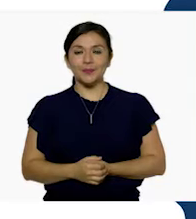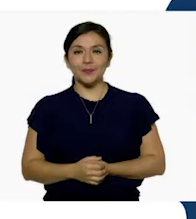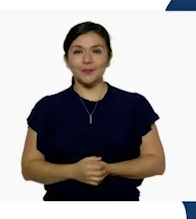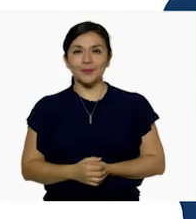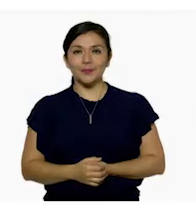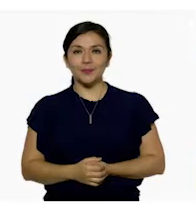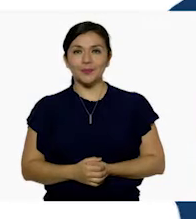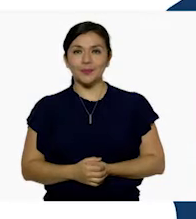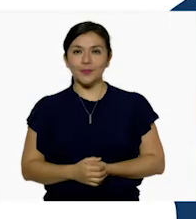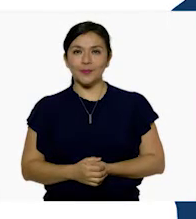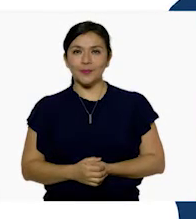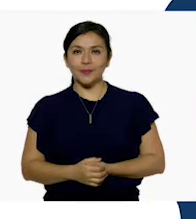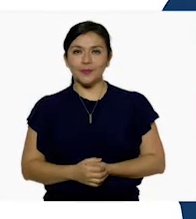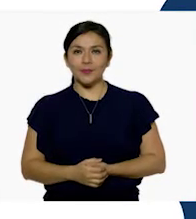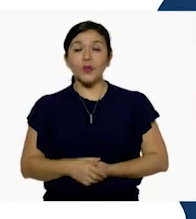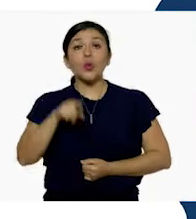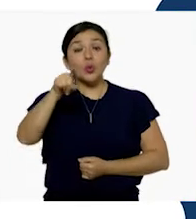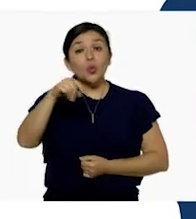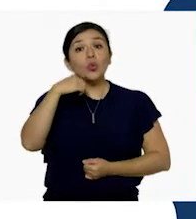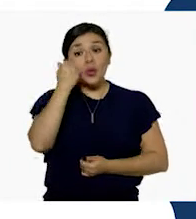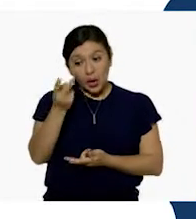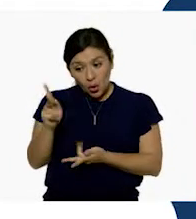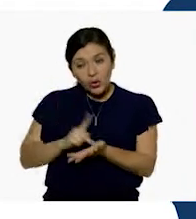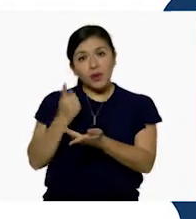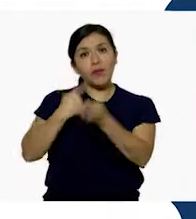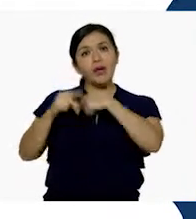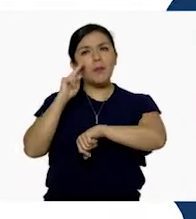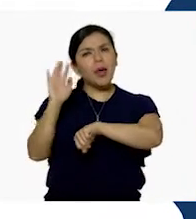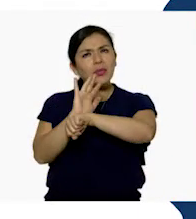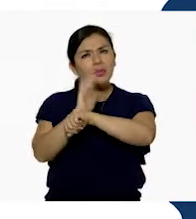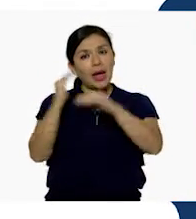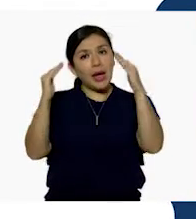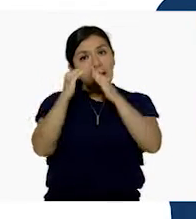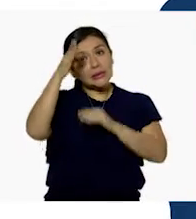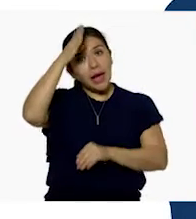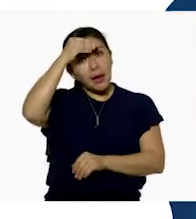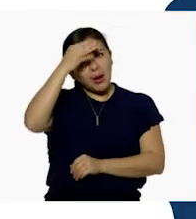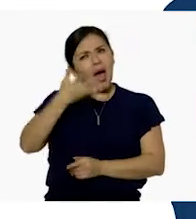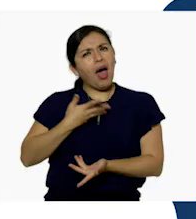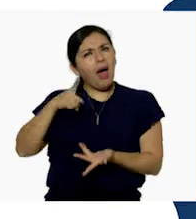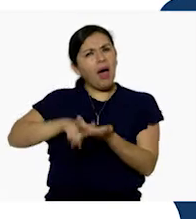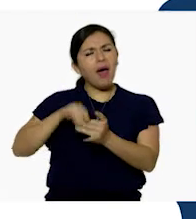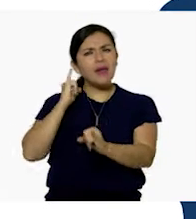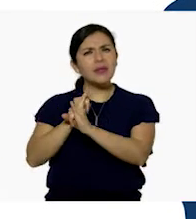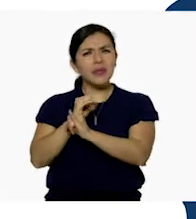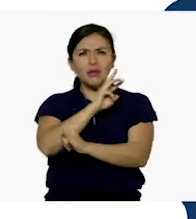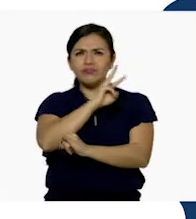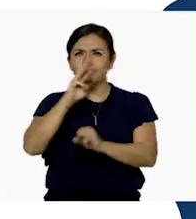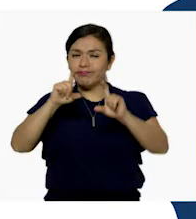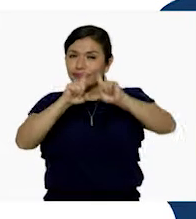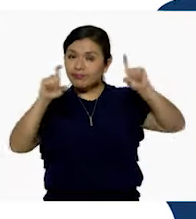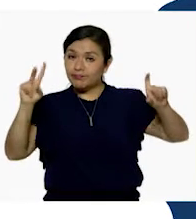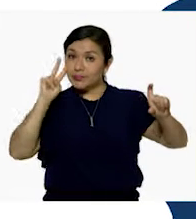conalitec.cep.gov.mx. Si quieres volver a ver los programas de Aprende en Casa, los puedes encontrar en la